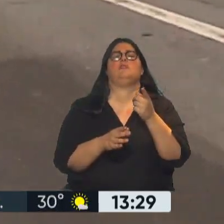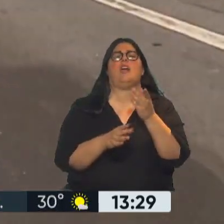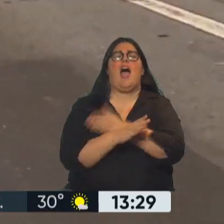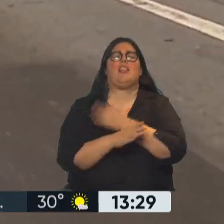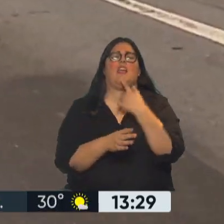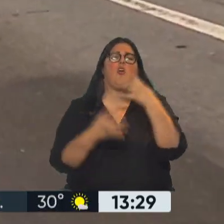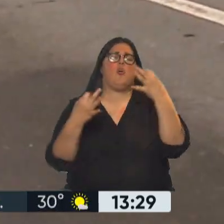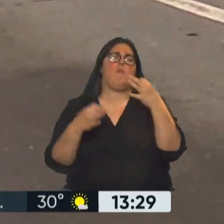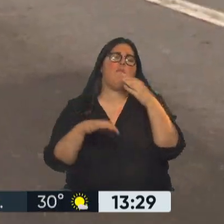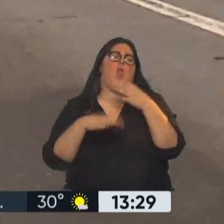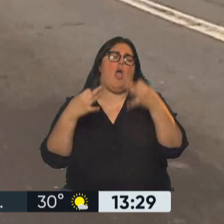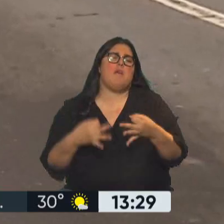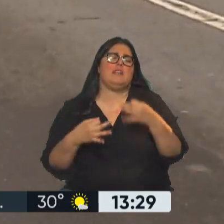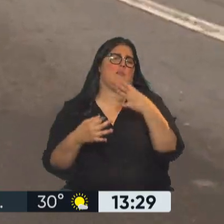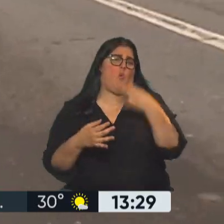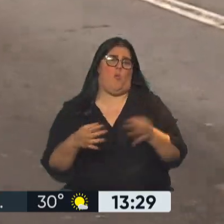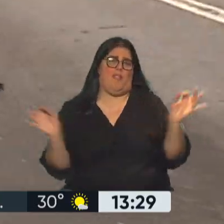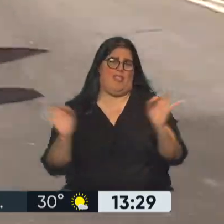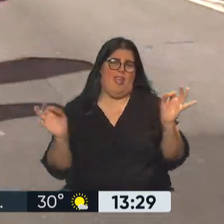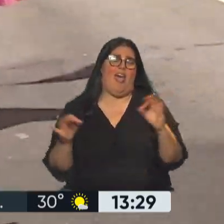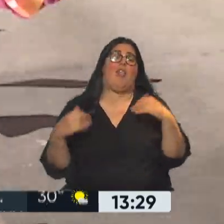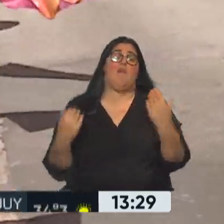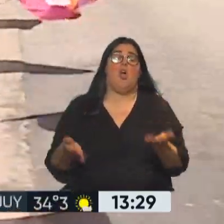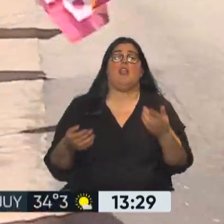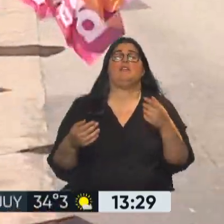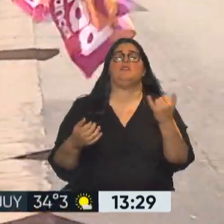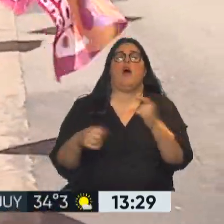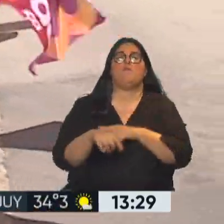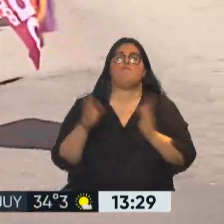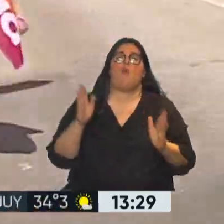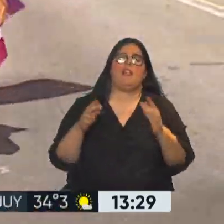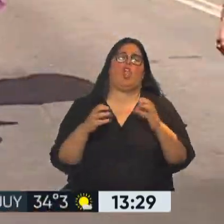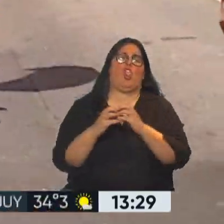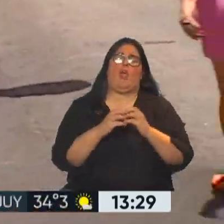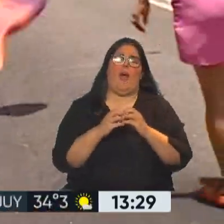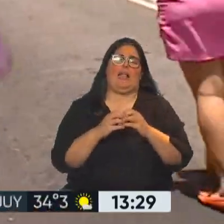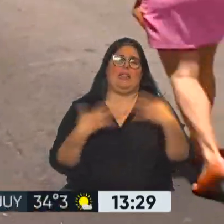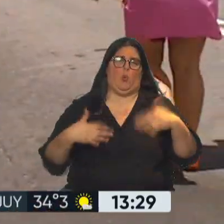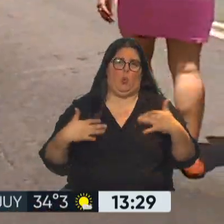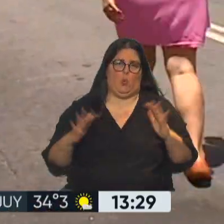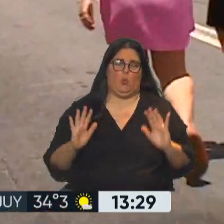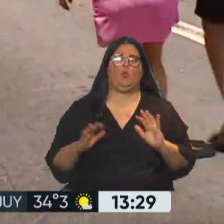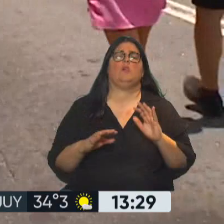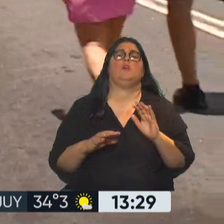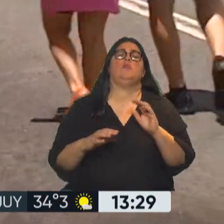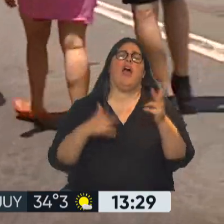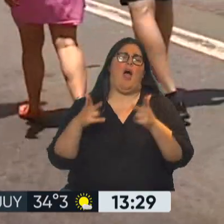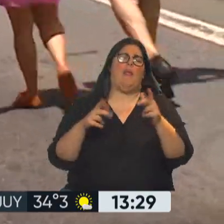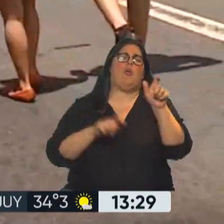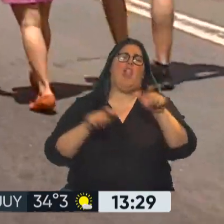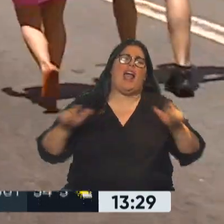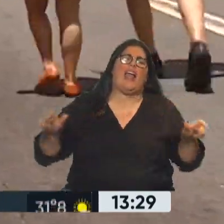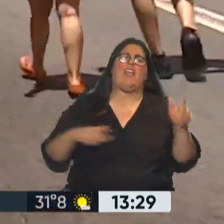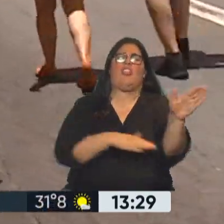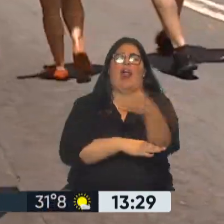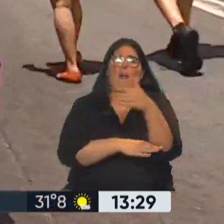comprometido a hacer no las ha hecho, y es por eso que ha tenido momentos muy ásperos ese debate. Pero mientras hablamos de la gente, de las banderas que